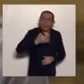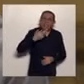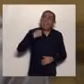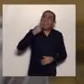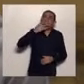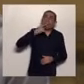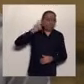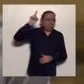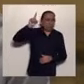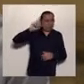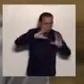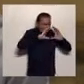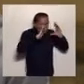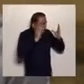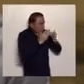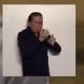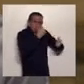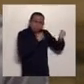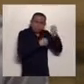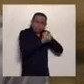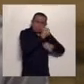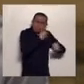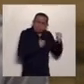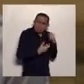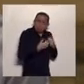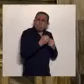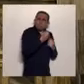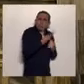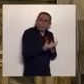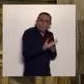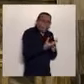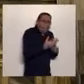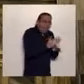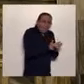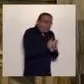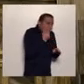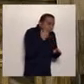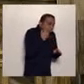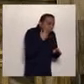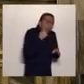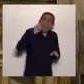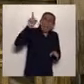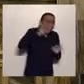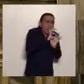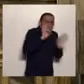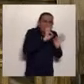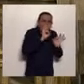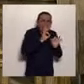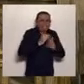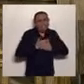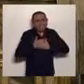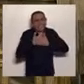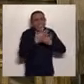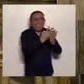realmente. Si el mundo no nos reconoce, es porque no lo ha reconocido a Él.